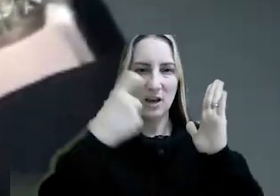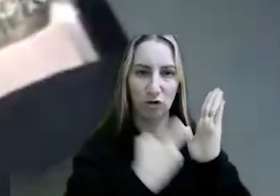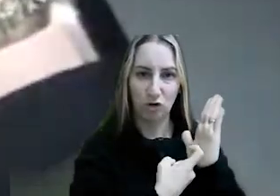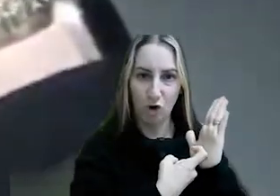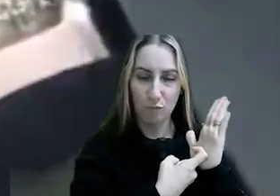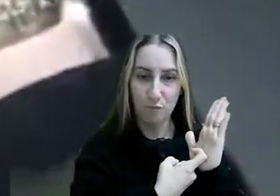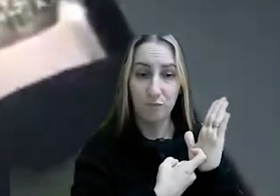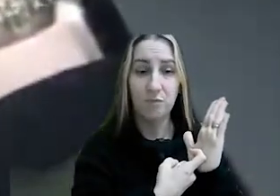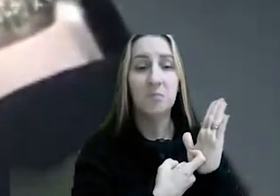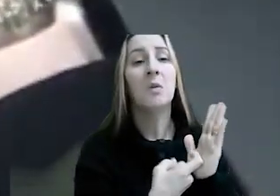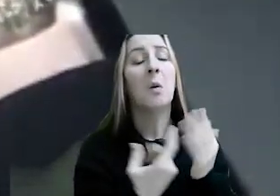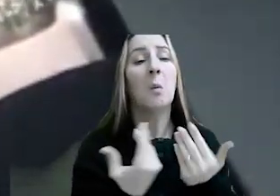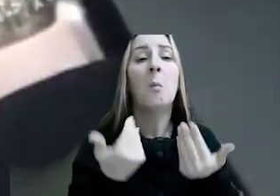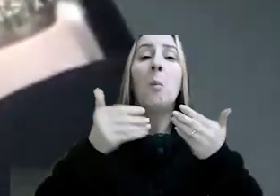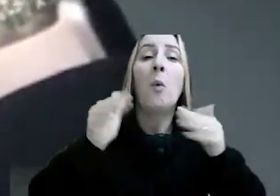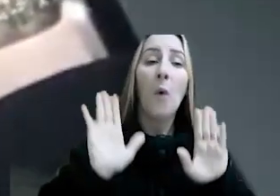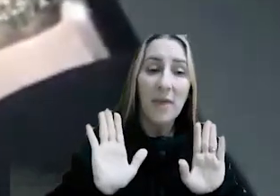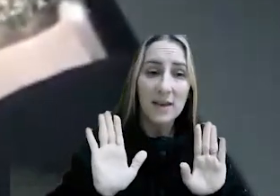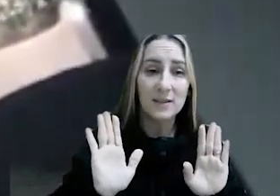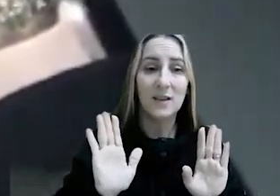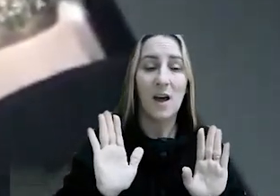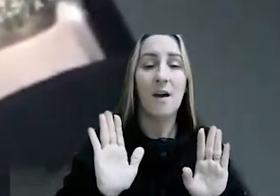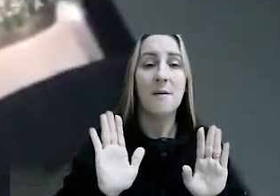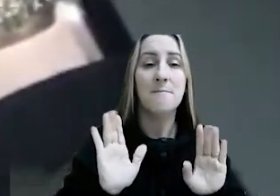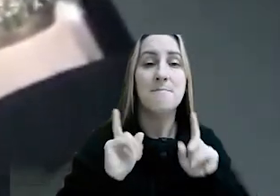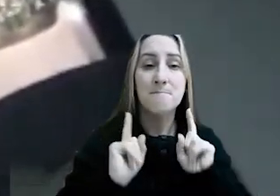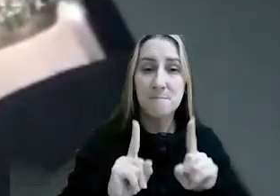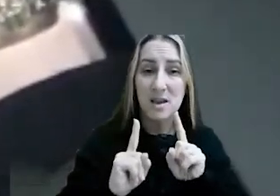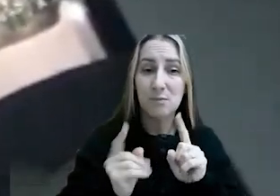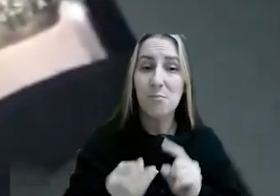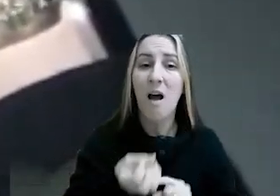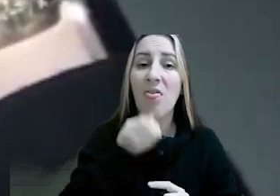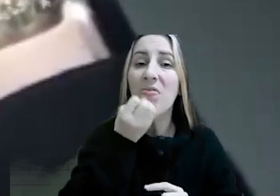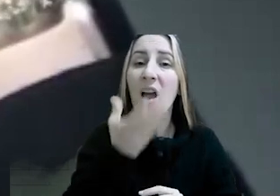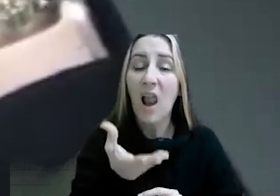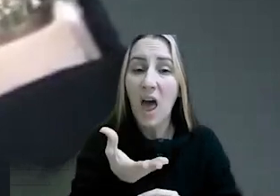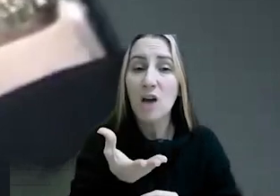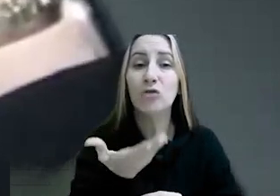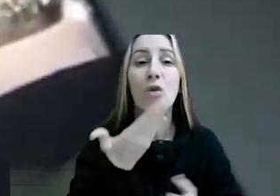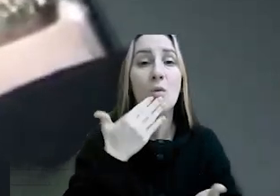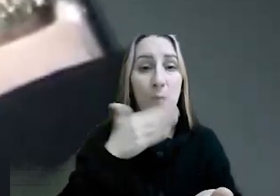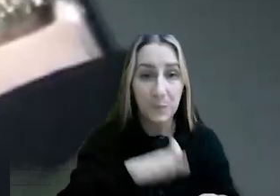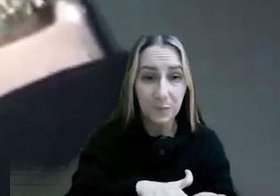puede ser que aparte, en la misma declaración jurada, tenemos